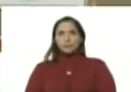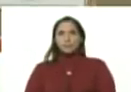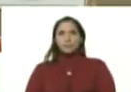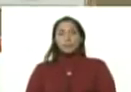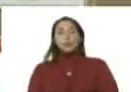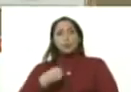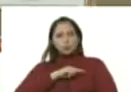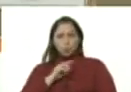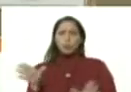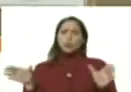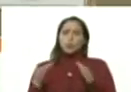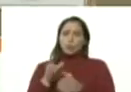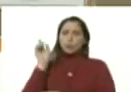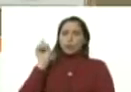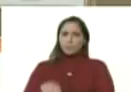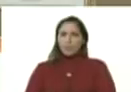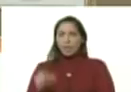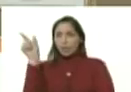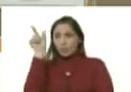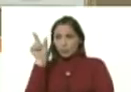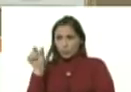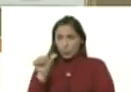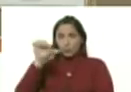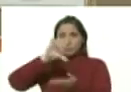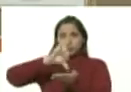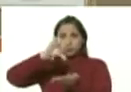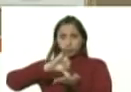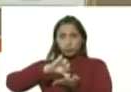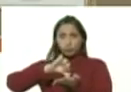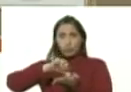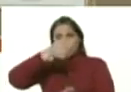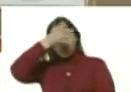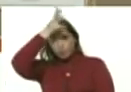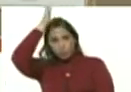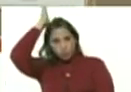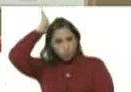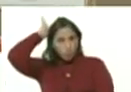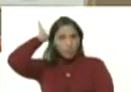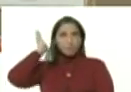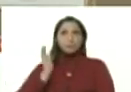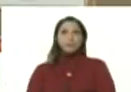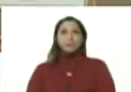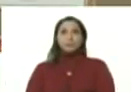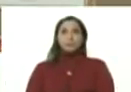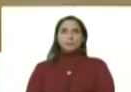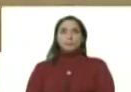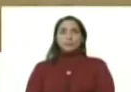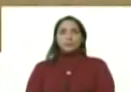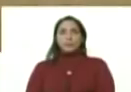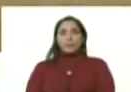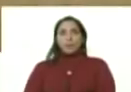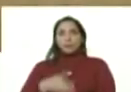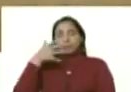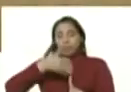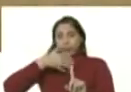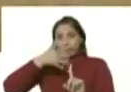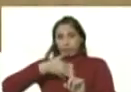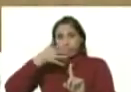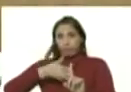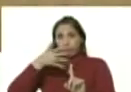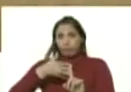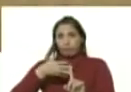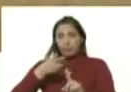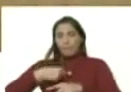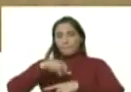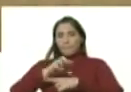reunimos también en Roma, en Italia, y ahora no en lo multilateral, sino en lo bilateral, con el consejero del primer